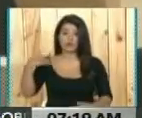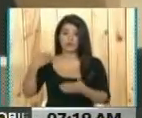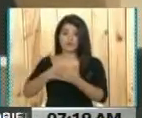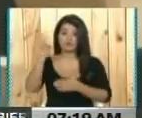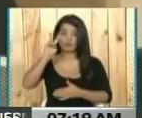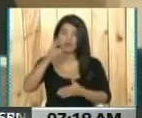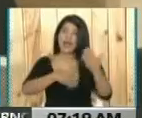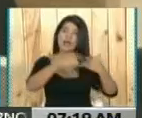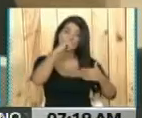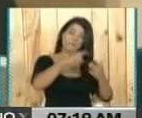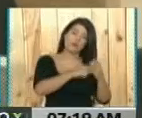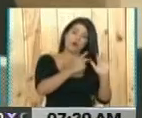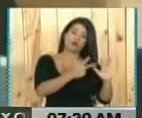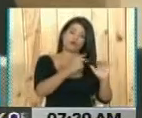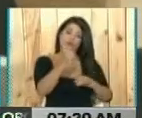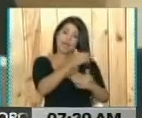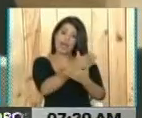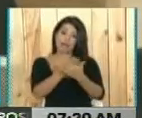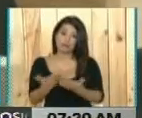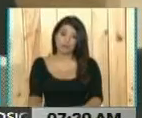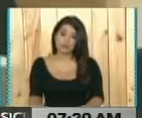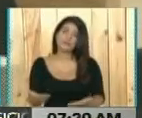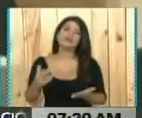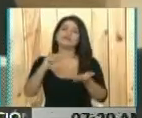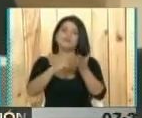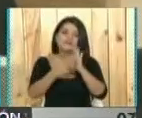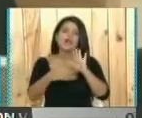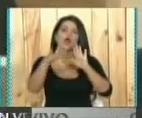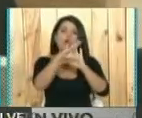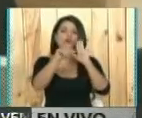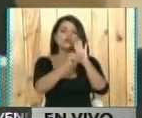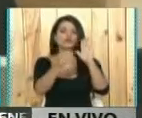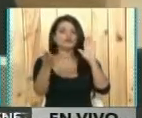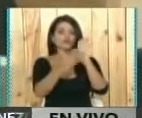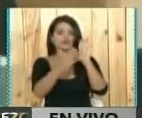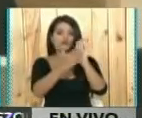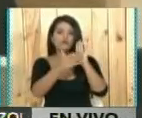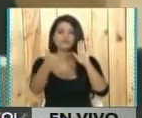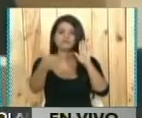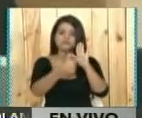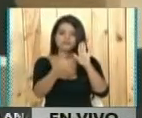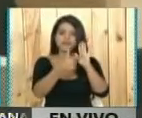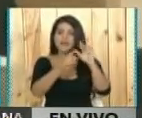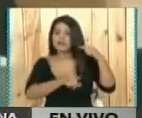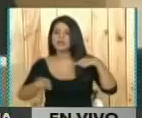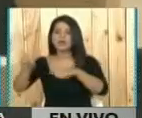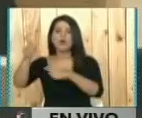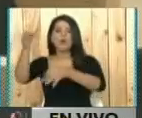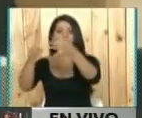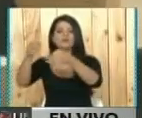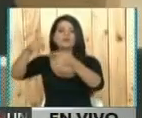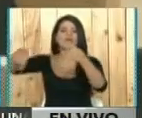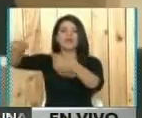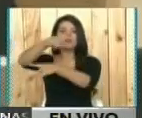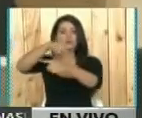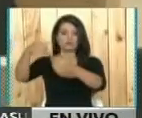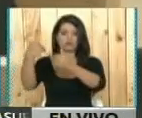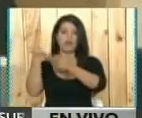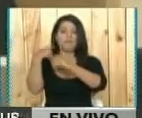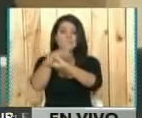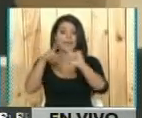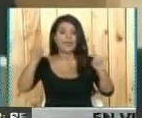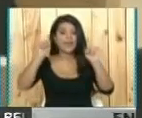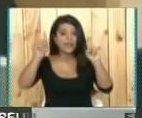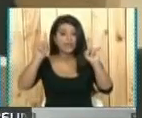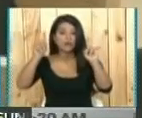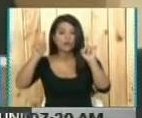desde 1810. El control de la Constitución está atribuido a todos los jueces, pero el concentrado y operativo